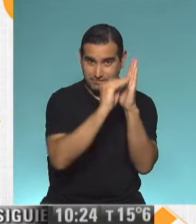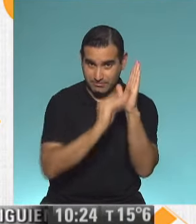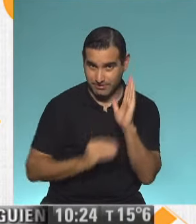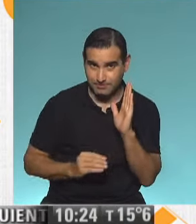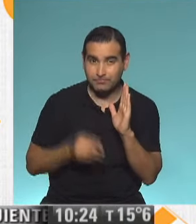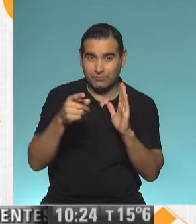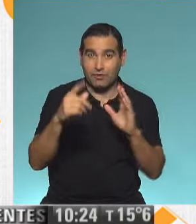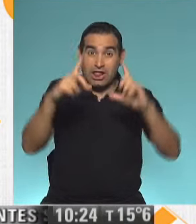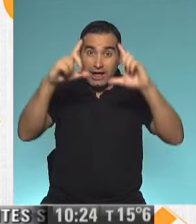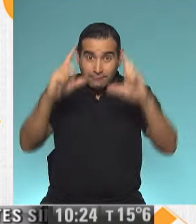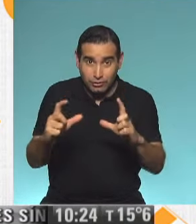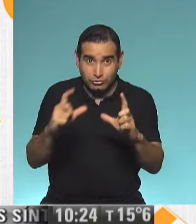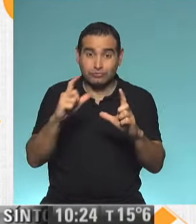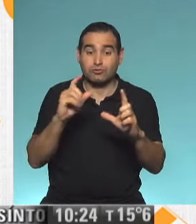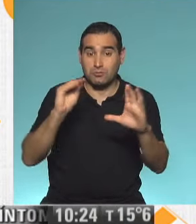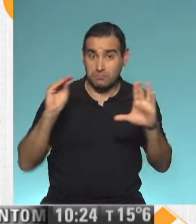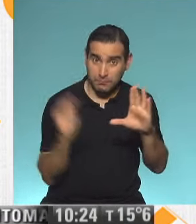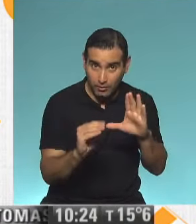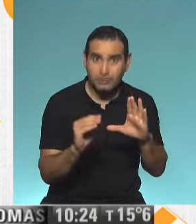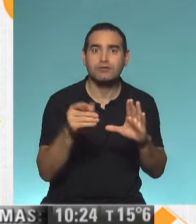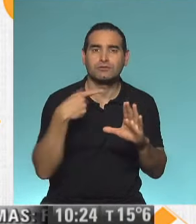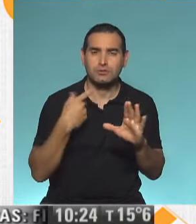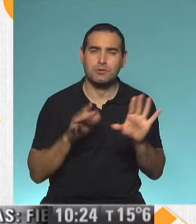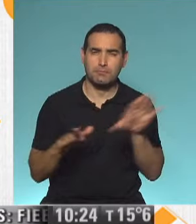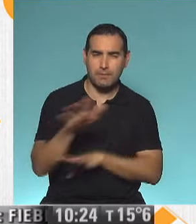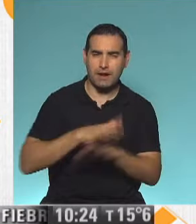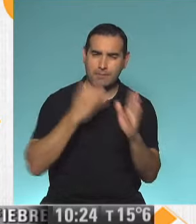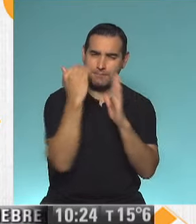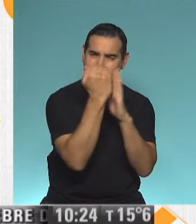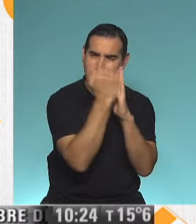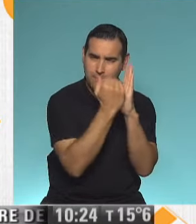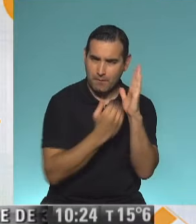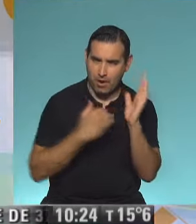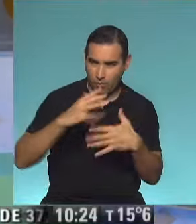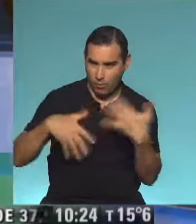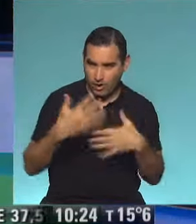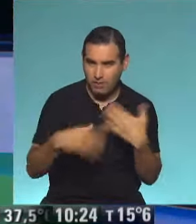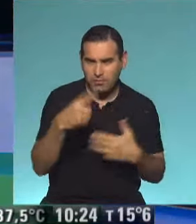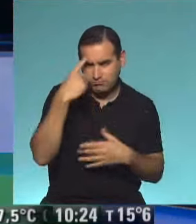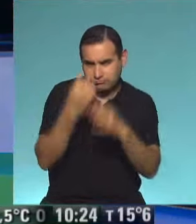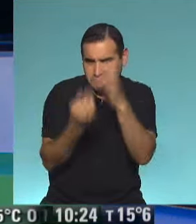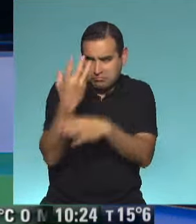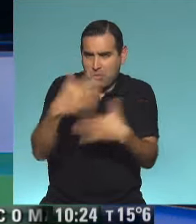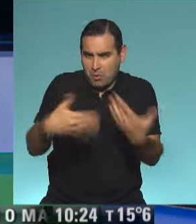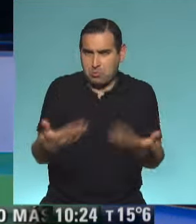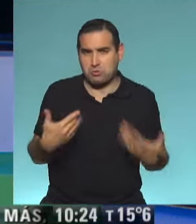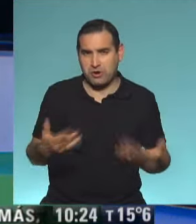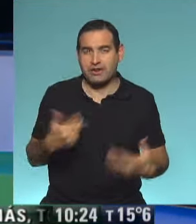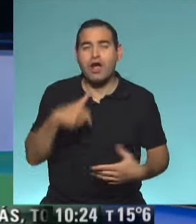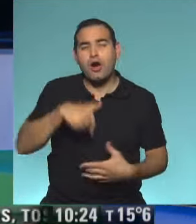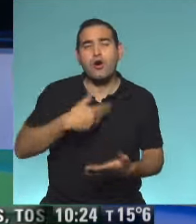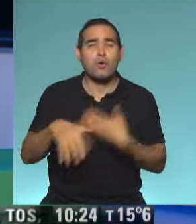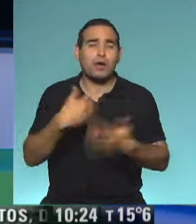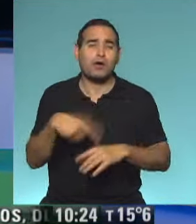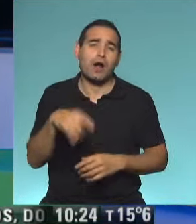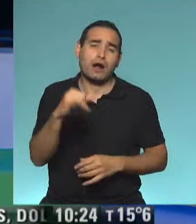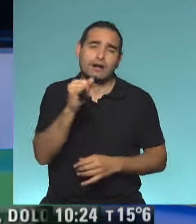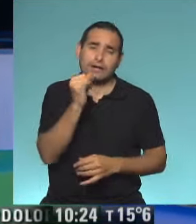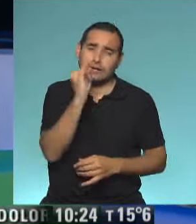foto... Nos pueden escribir y vamos armando la lista de todos los juegos. Y también se pueden inventar juegos y decirnos, jugamos al rinoceronte, que se